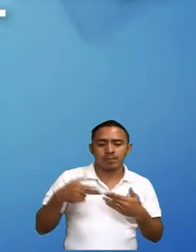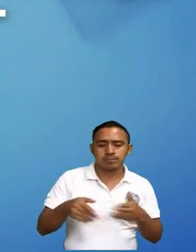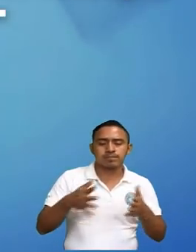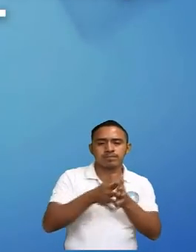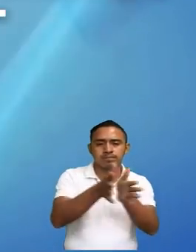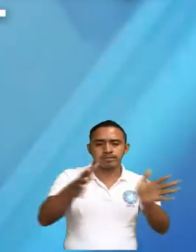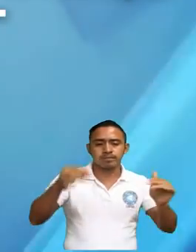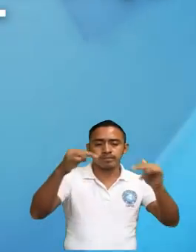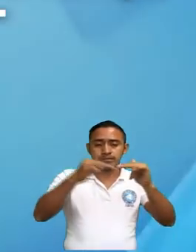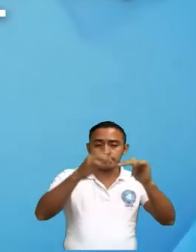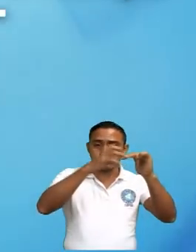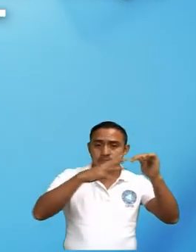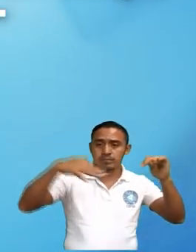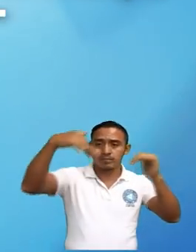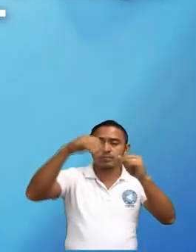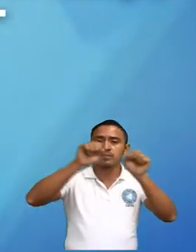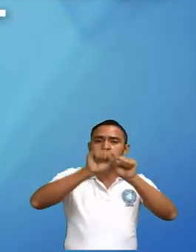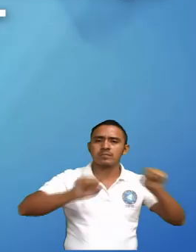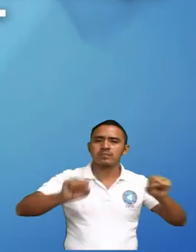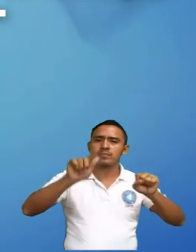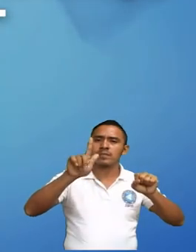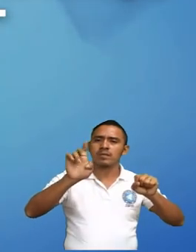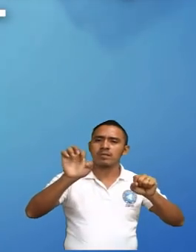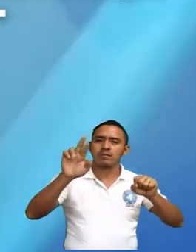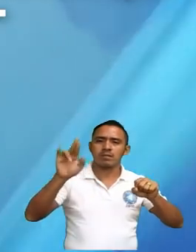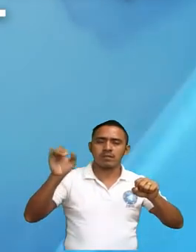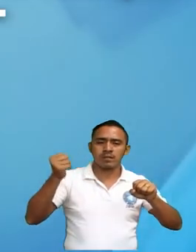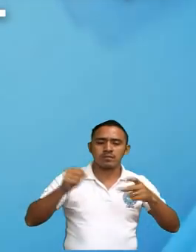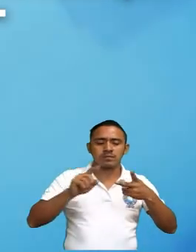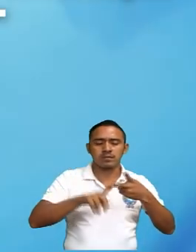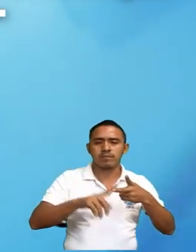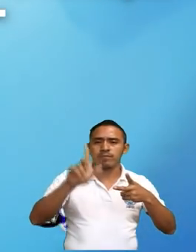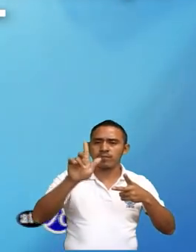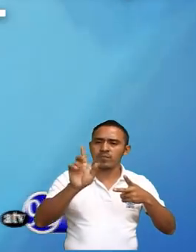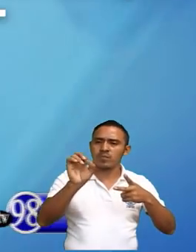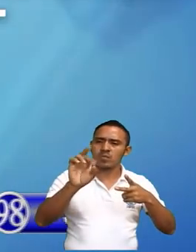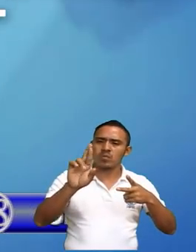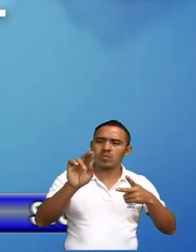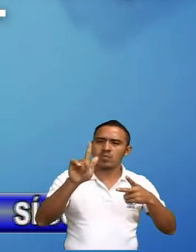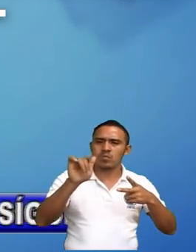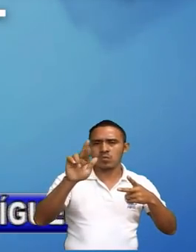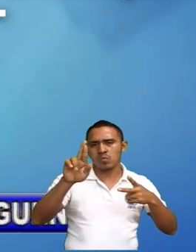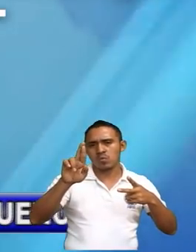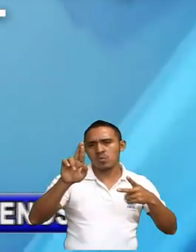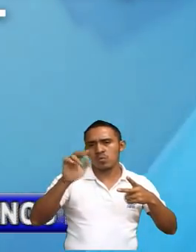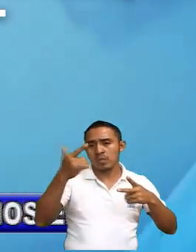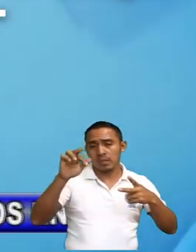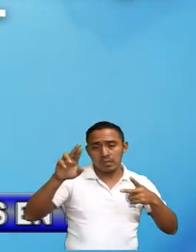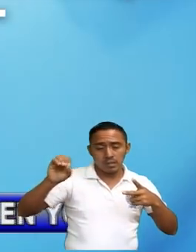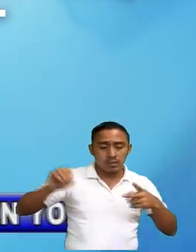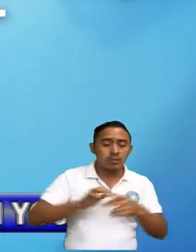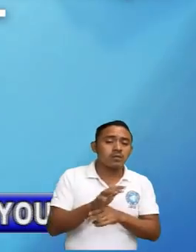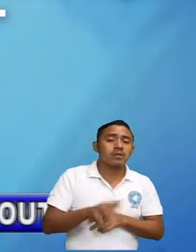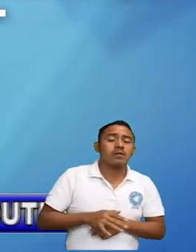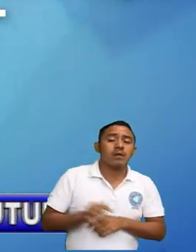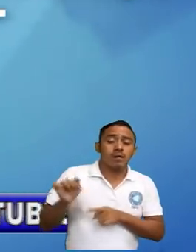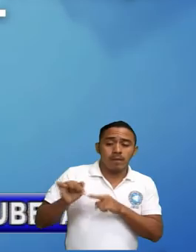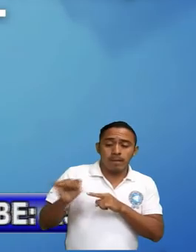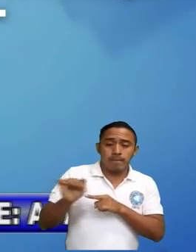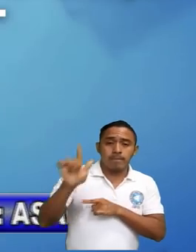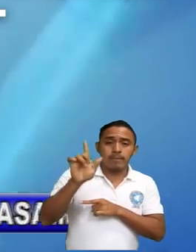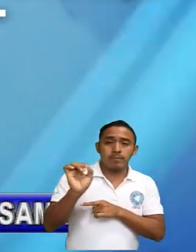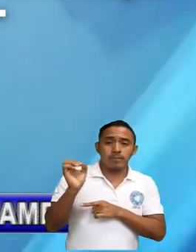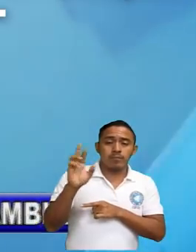Inauguración de energía en Santa Teresa, El Tortuguero, con la comunidad se llama Santa Teresa, municipio El Tortuguero en